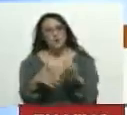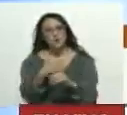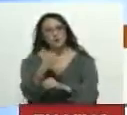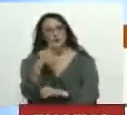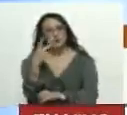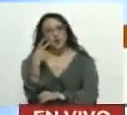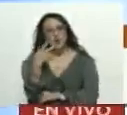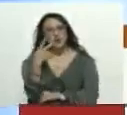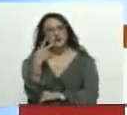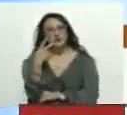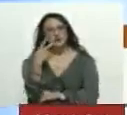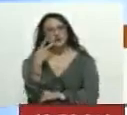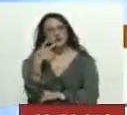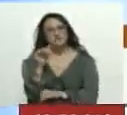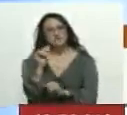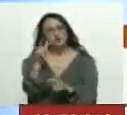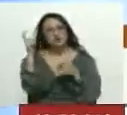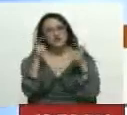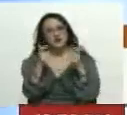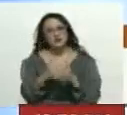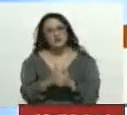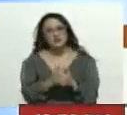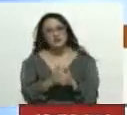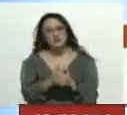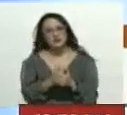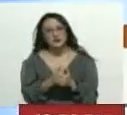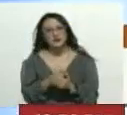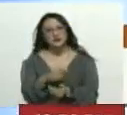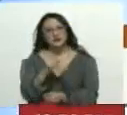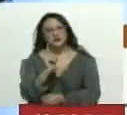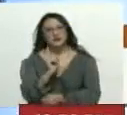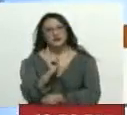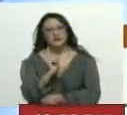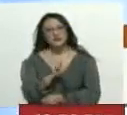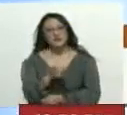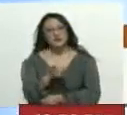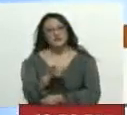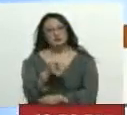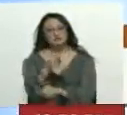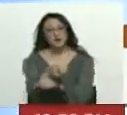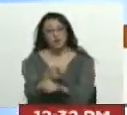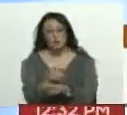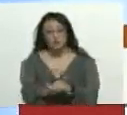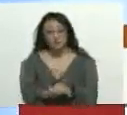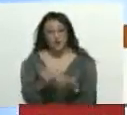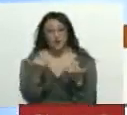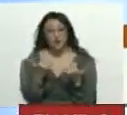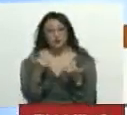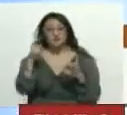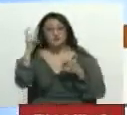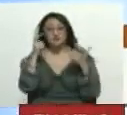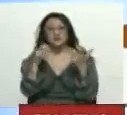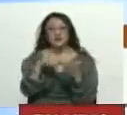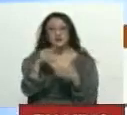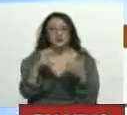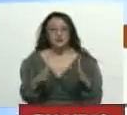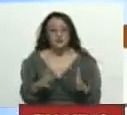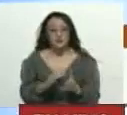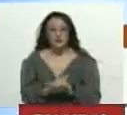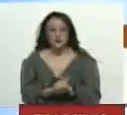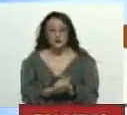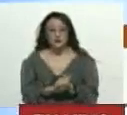político como legado el comandante Chávez tiene que ser una un mandato o sea hoy chavista revolucionario